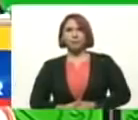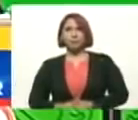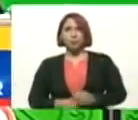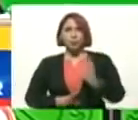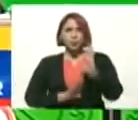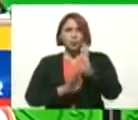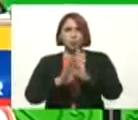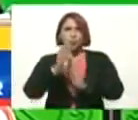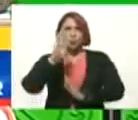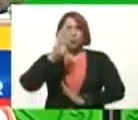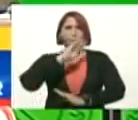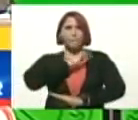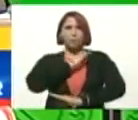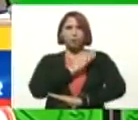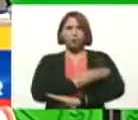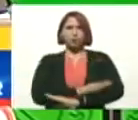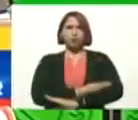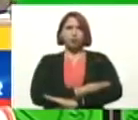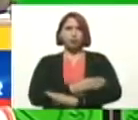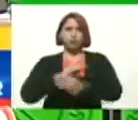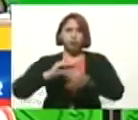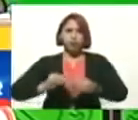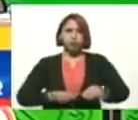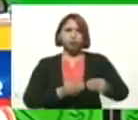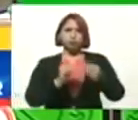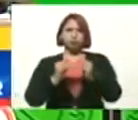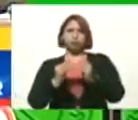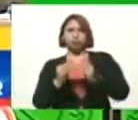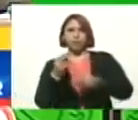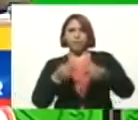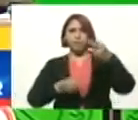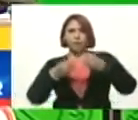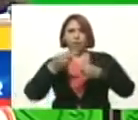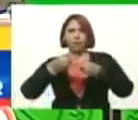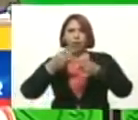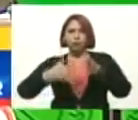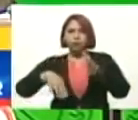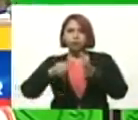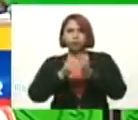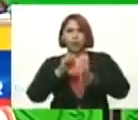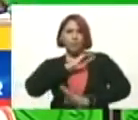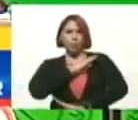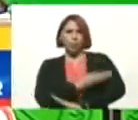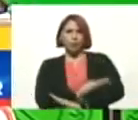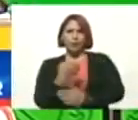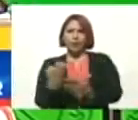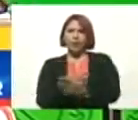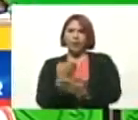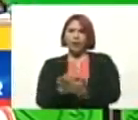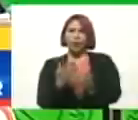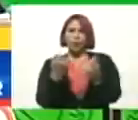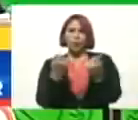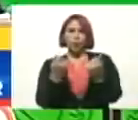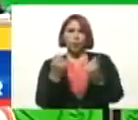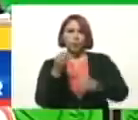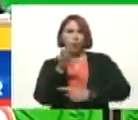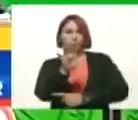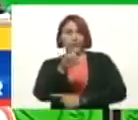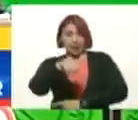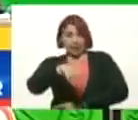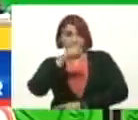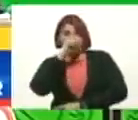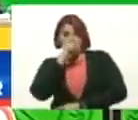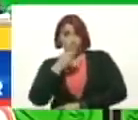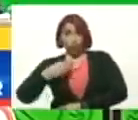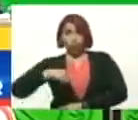Incrementar y fortalecer y recuperar, reconstruir el poder económico del país. Este año vamos a